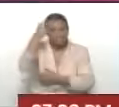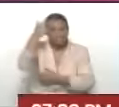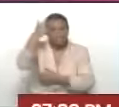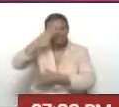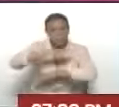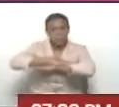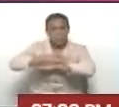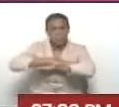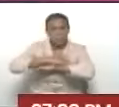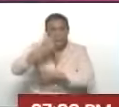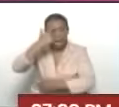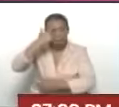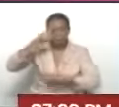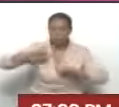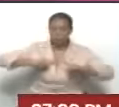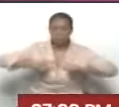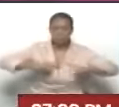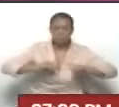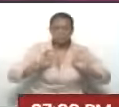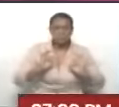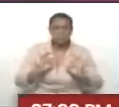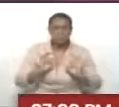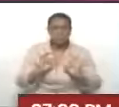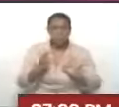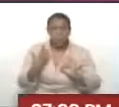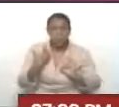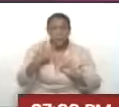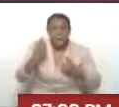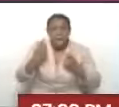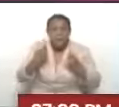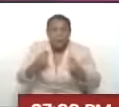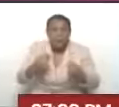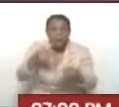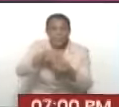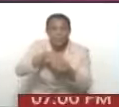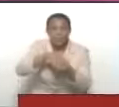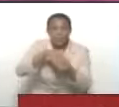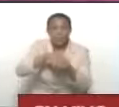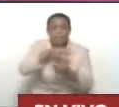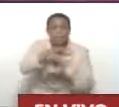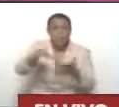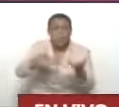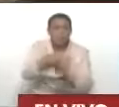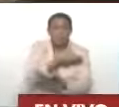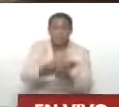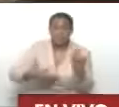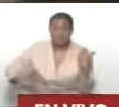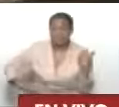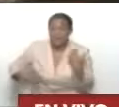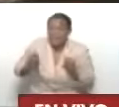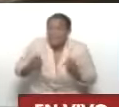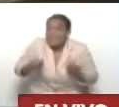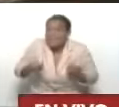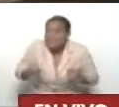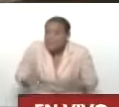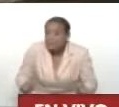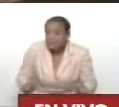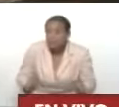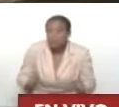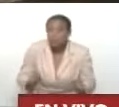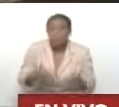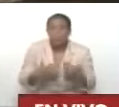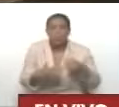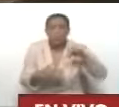y capacidad. Pretendieron sabotear las elecciones presidenciales y desde el norte